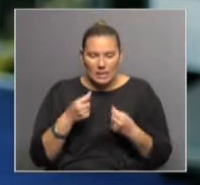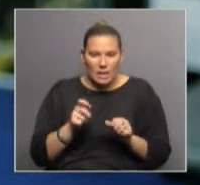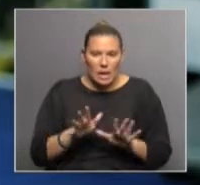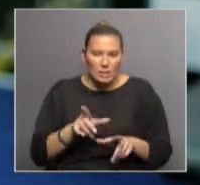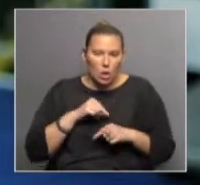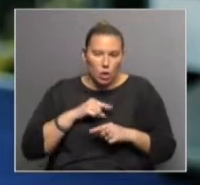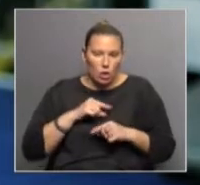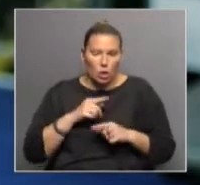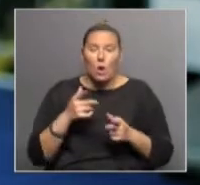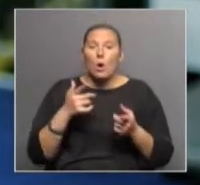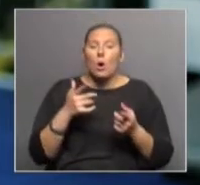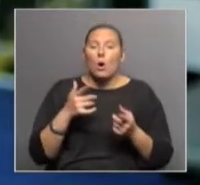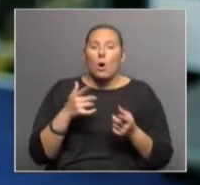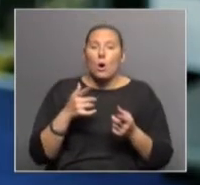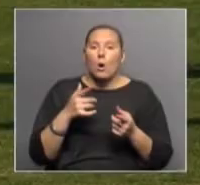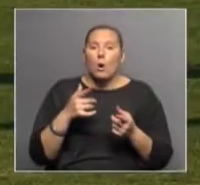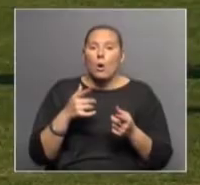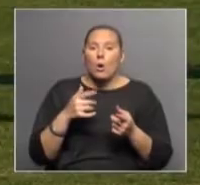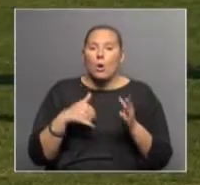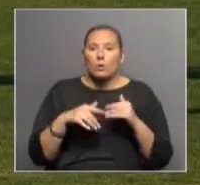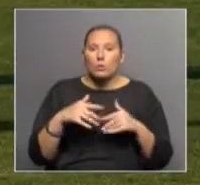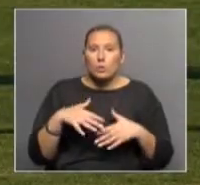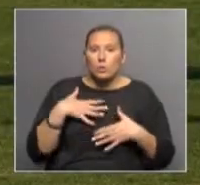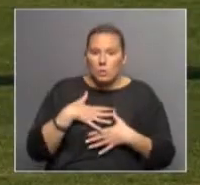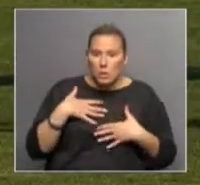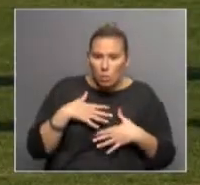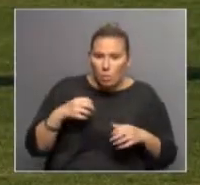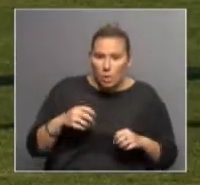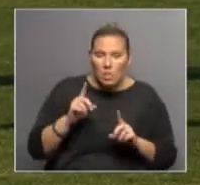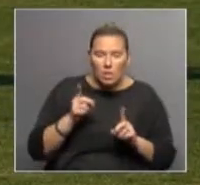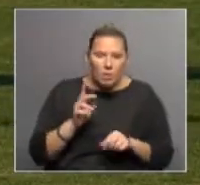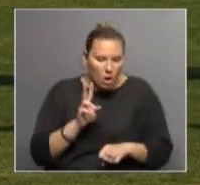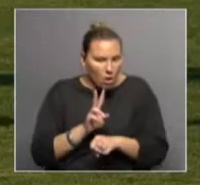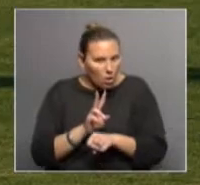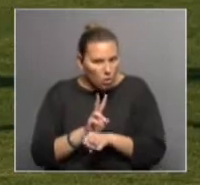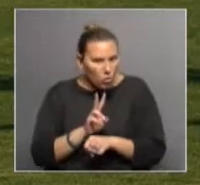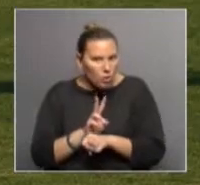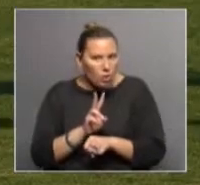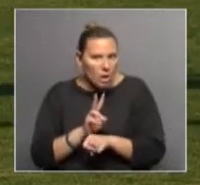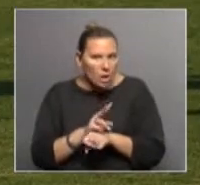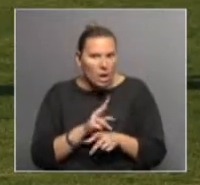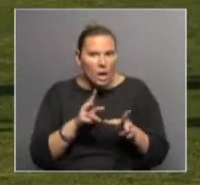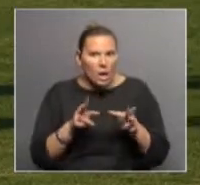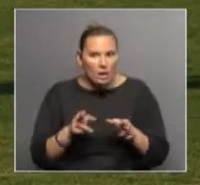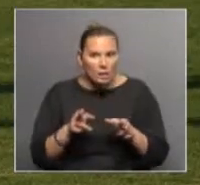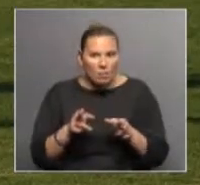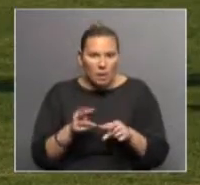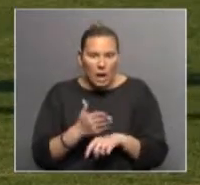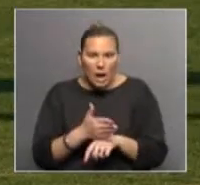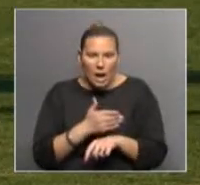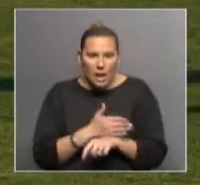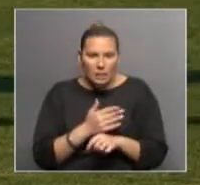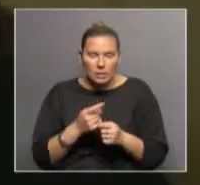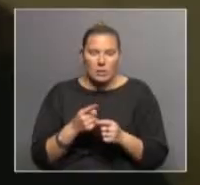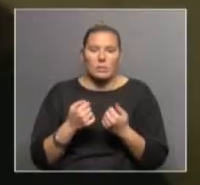son sobre todo los signos y los síntomas que hay que seguir en las etapas precoces frente al